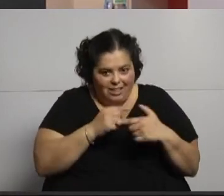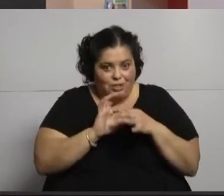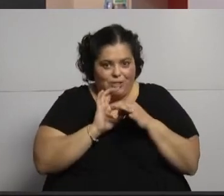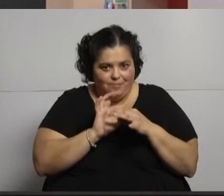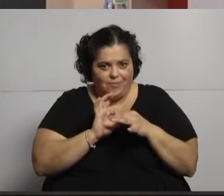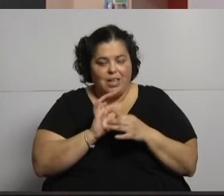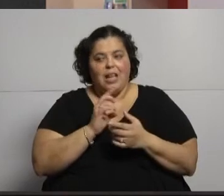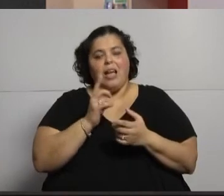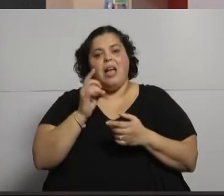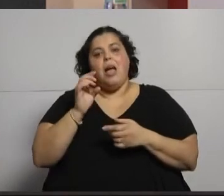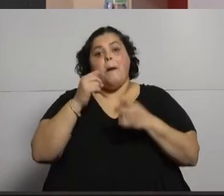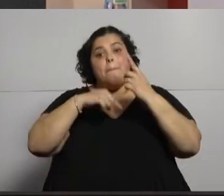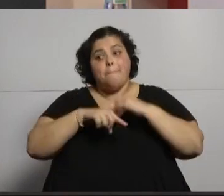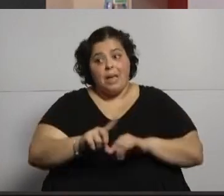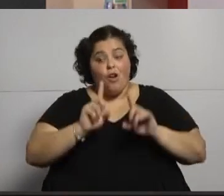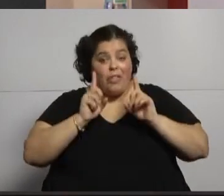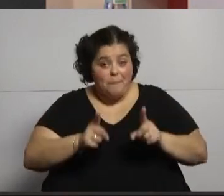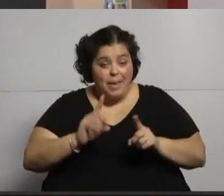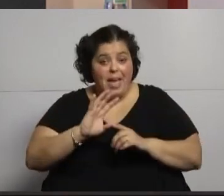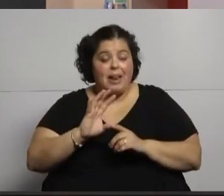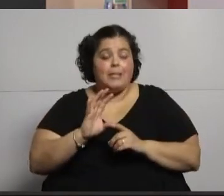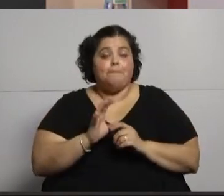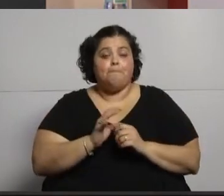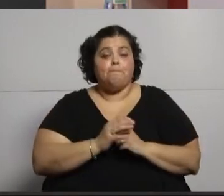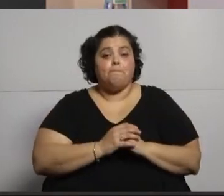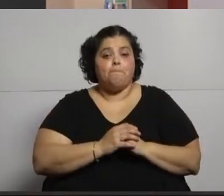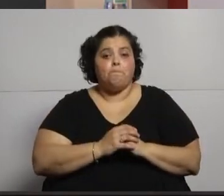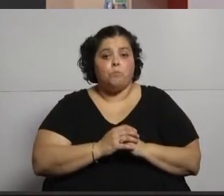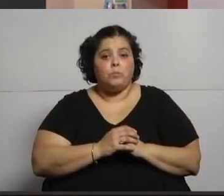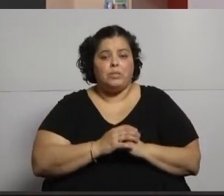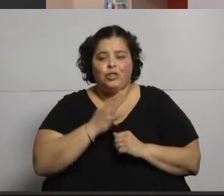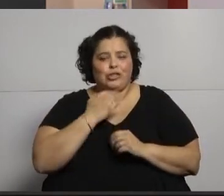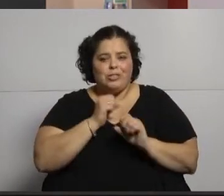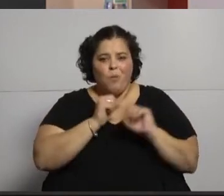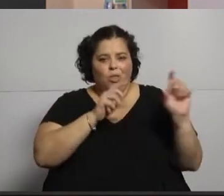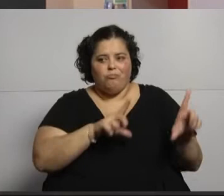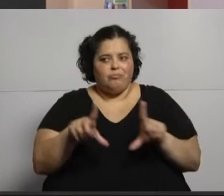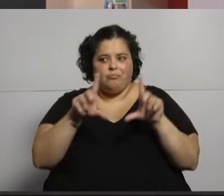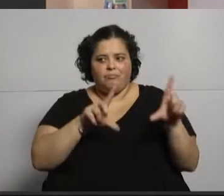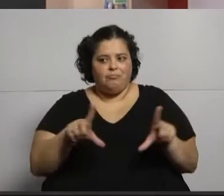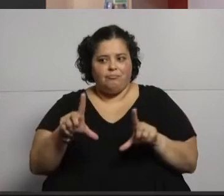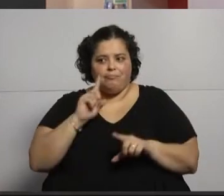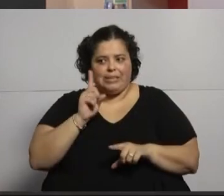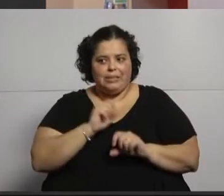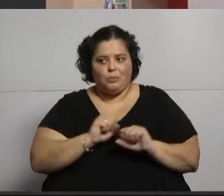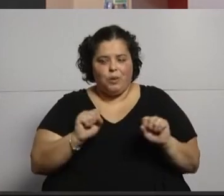encontrar, bueno, no sé si voy a poder compartir la presentación desde aquí, pero